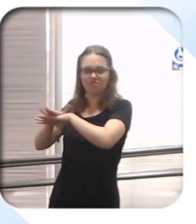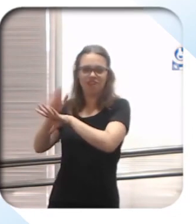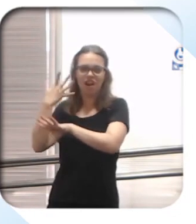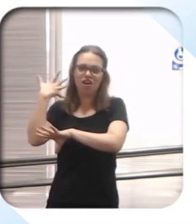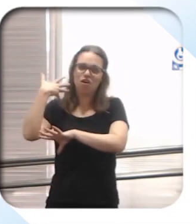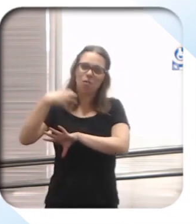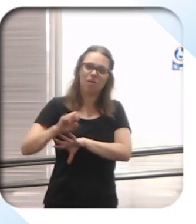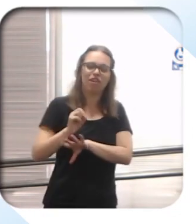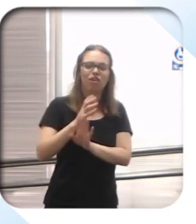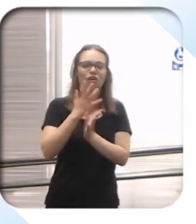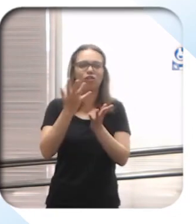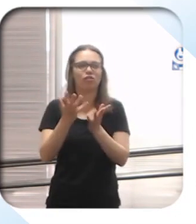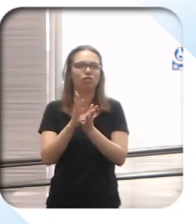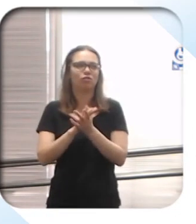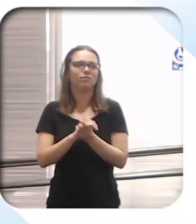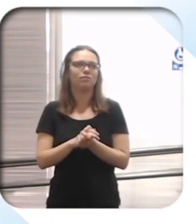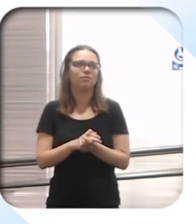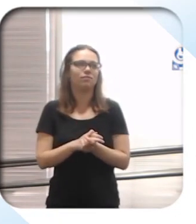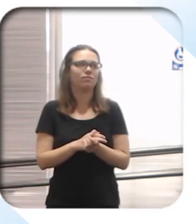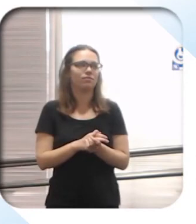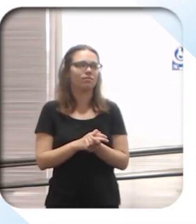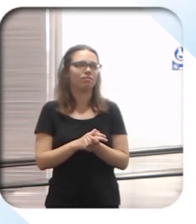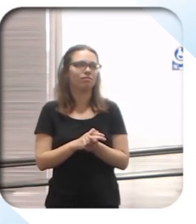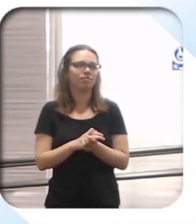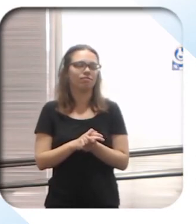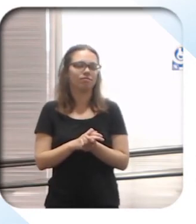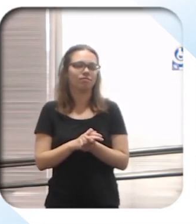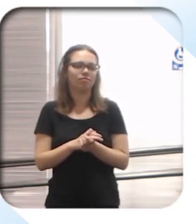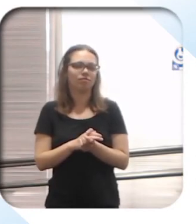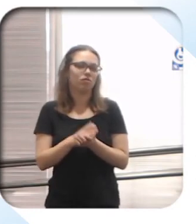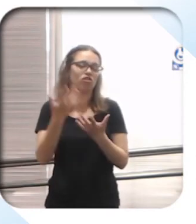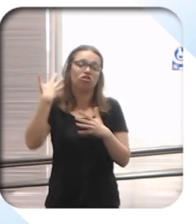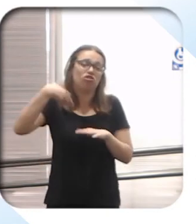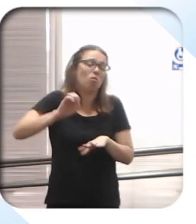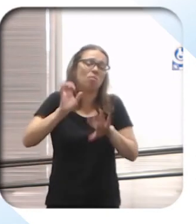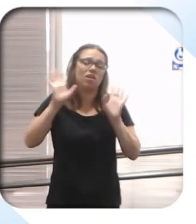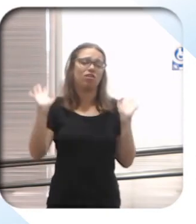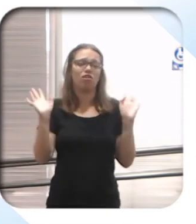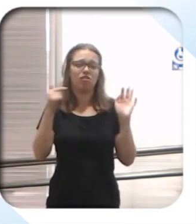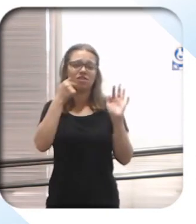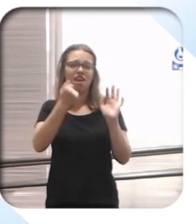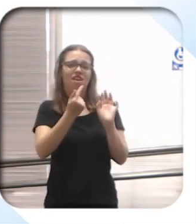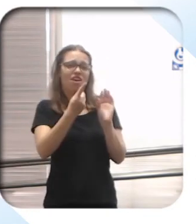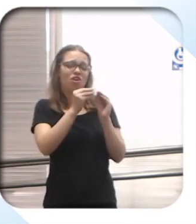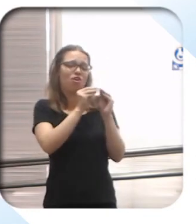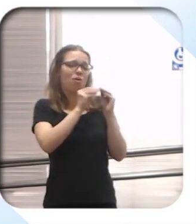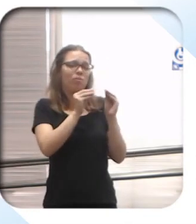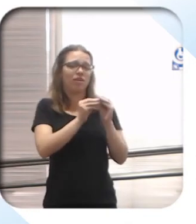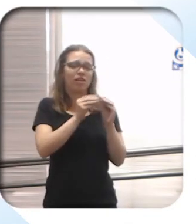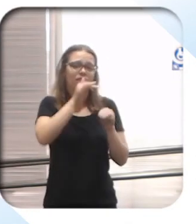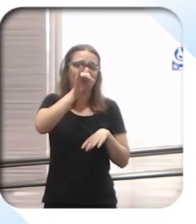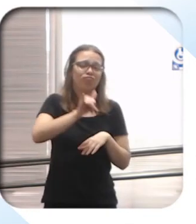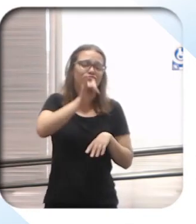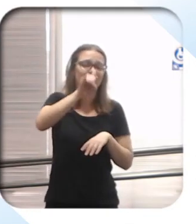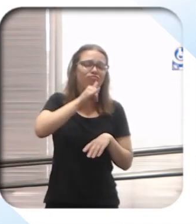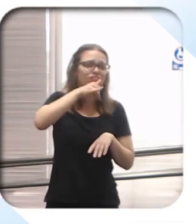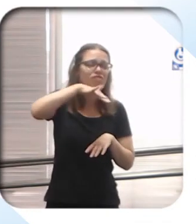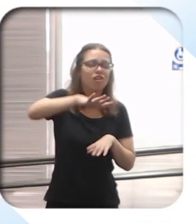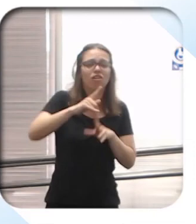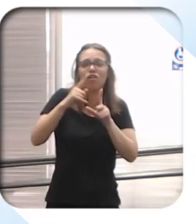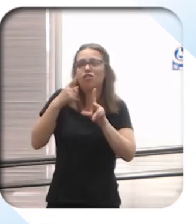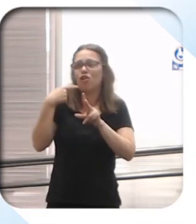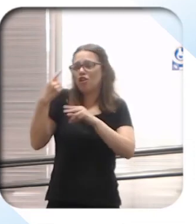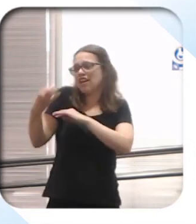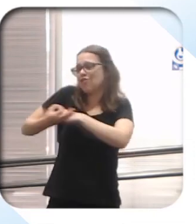mitos realmente, bueno, son mitos, como dijeron las compañeras, son estas narrativas que pasan de generación